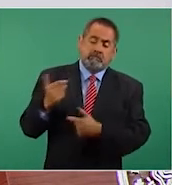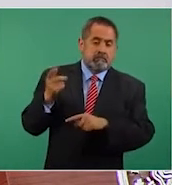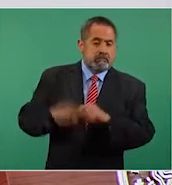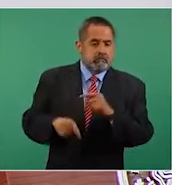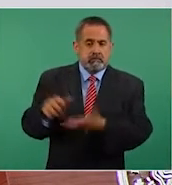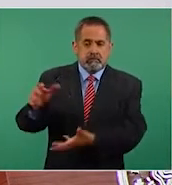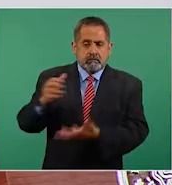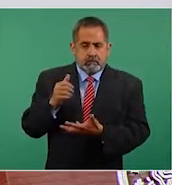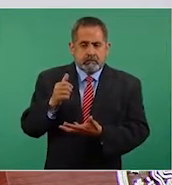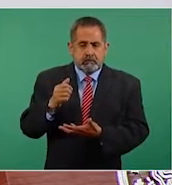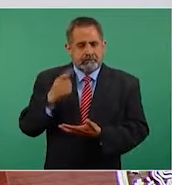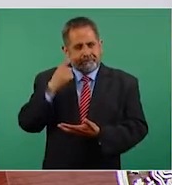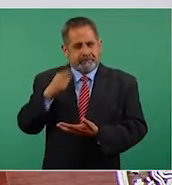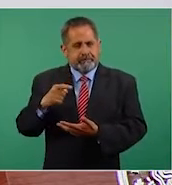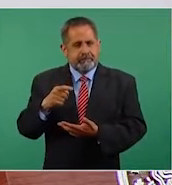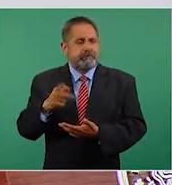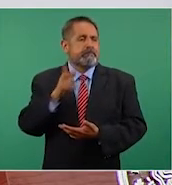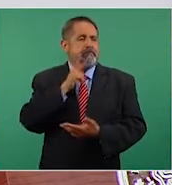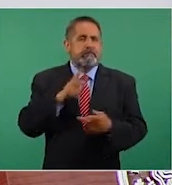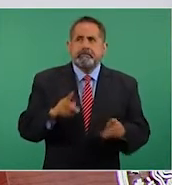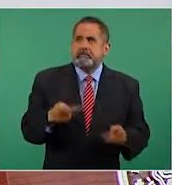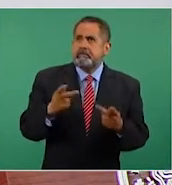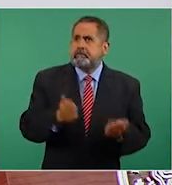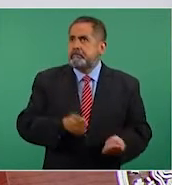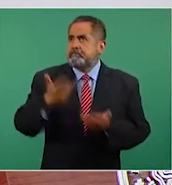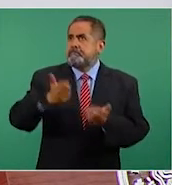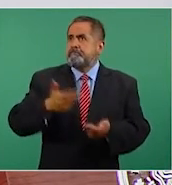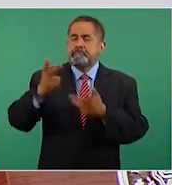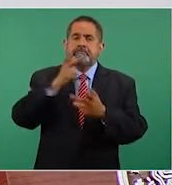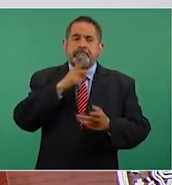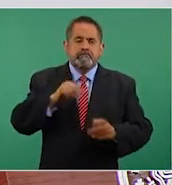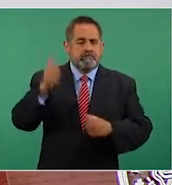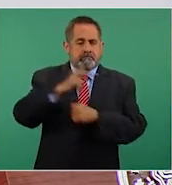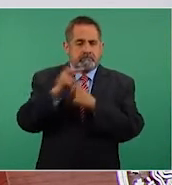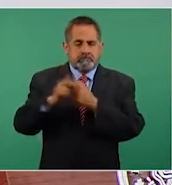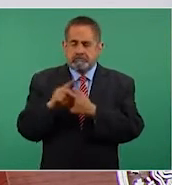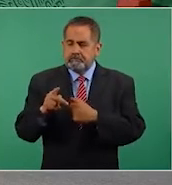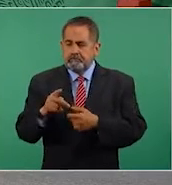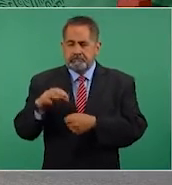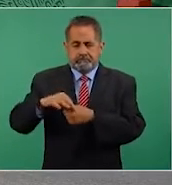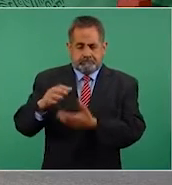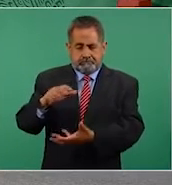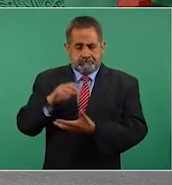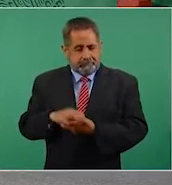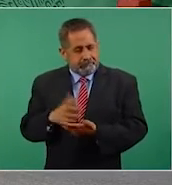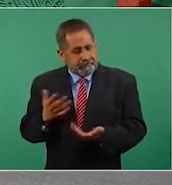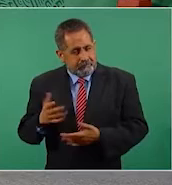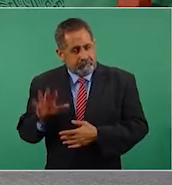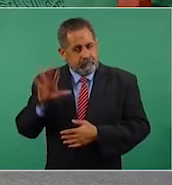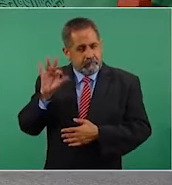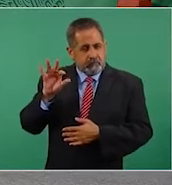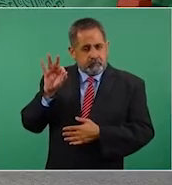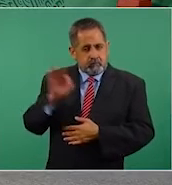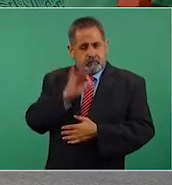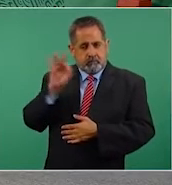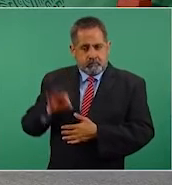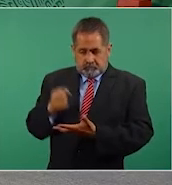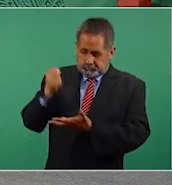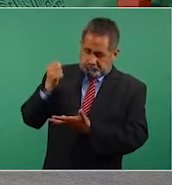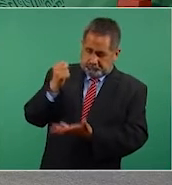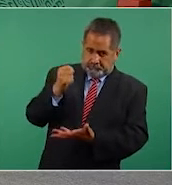que se obtenían por la venta de petróleo al extranjero. El 40% del presupuesto nacional